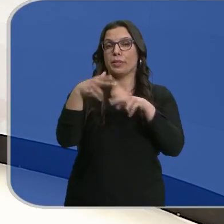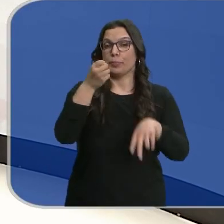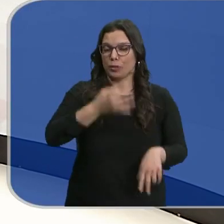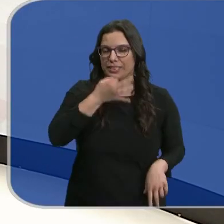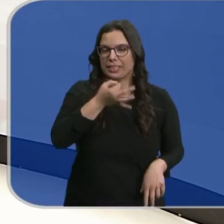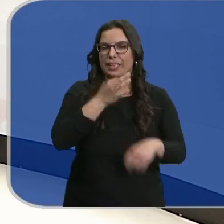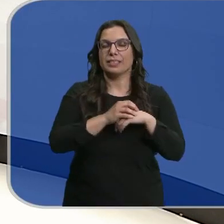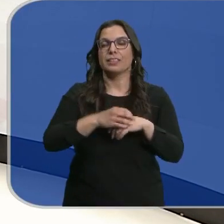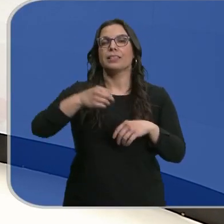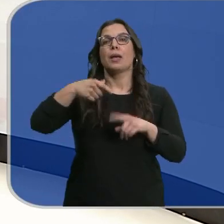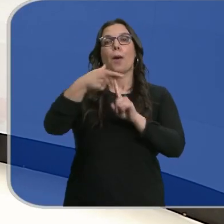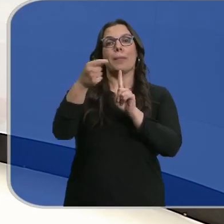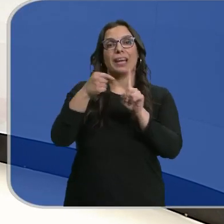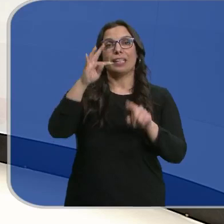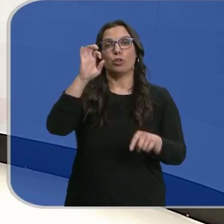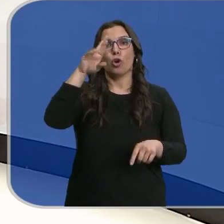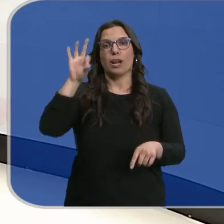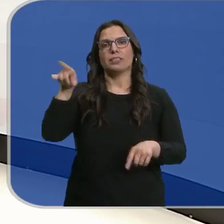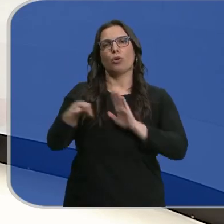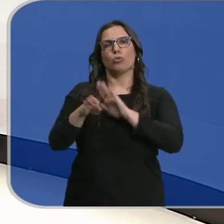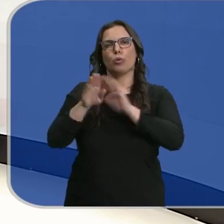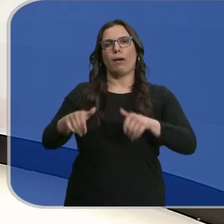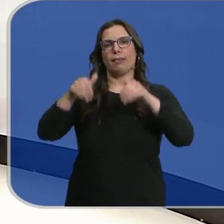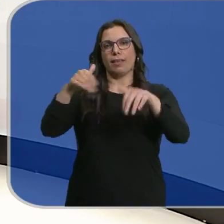Bezoya, agua de débil,